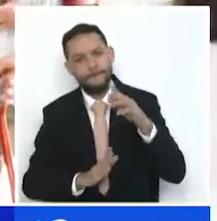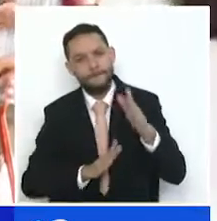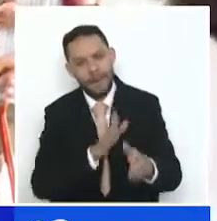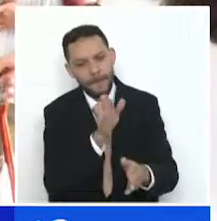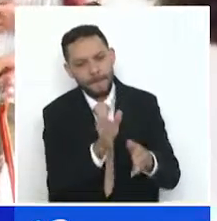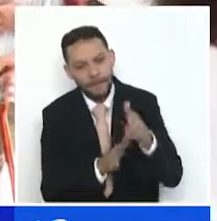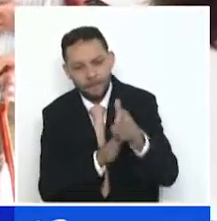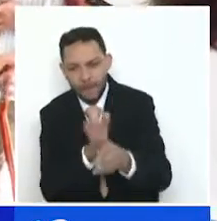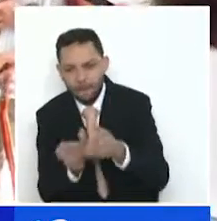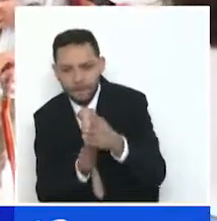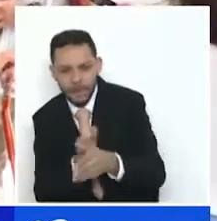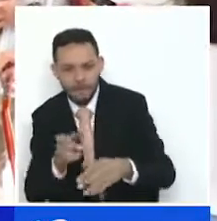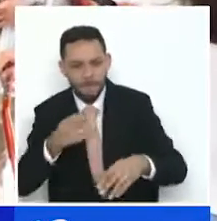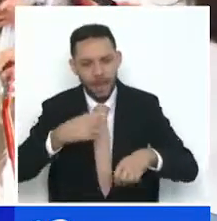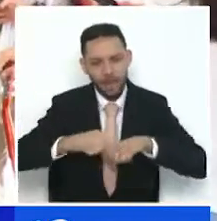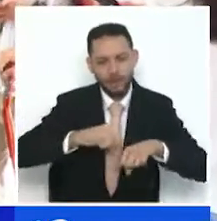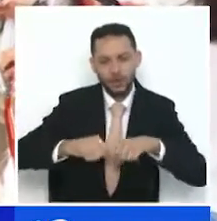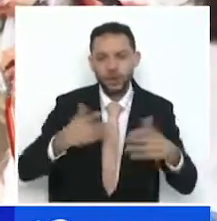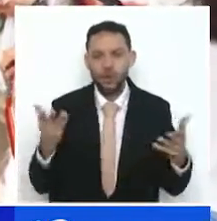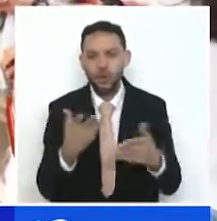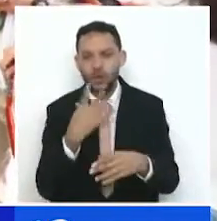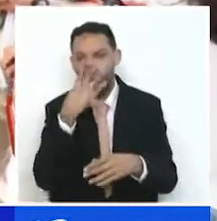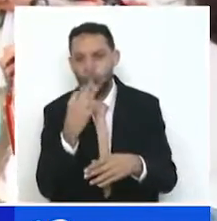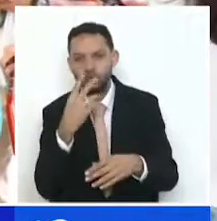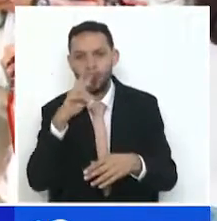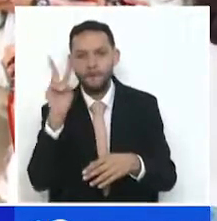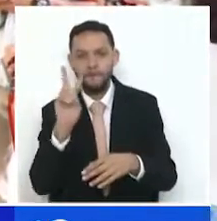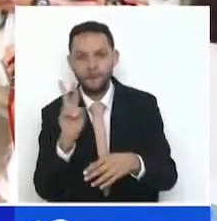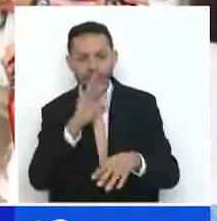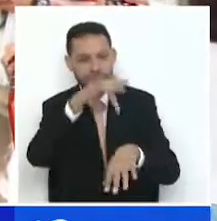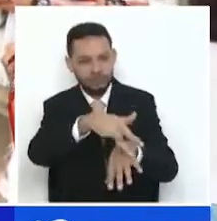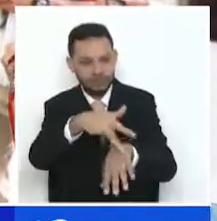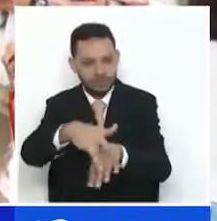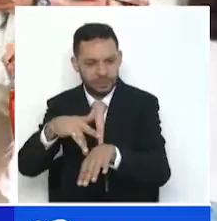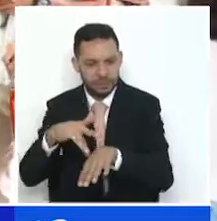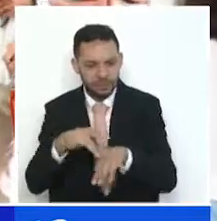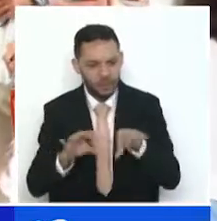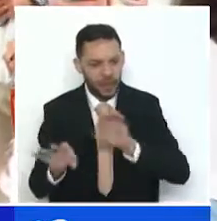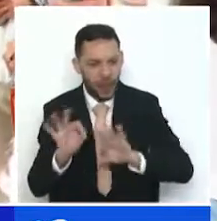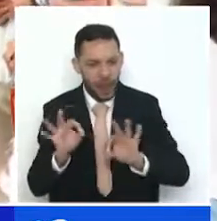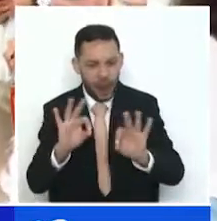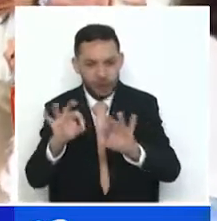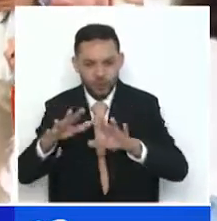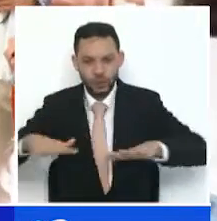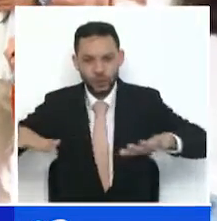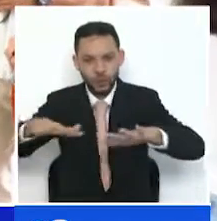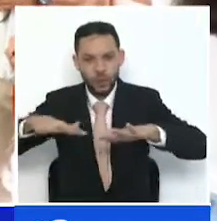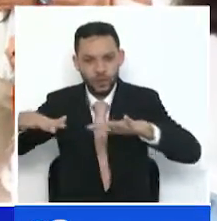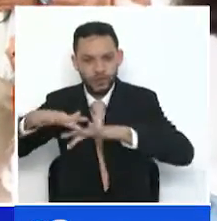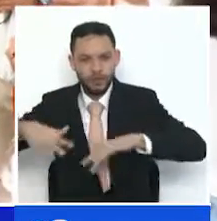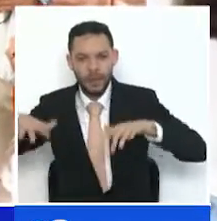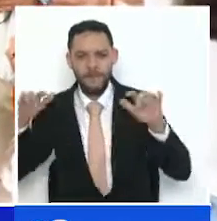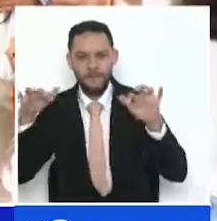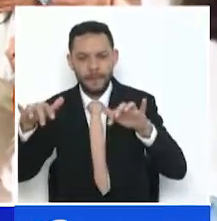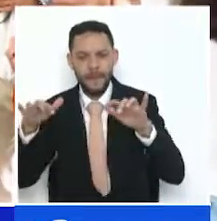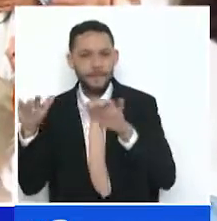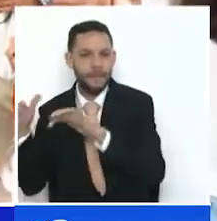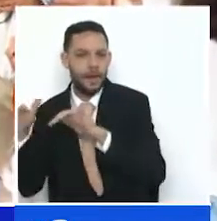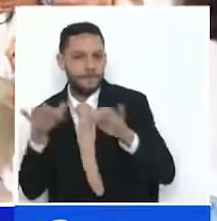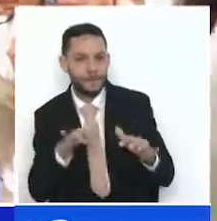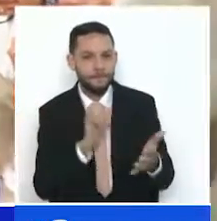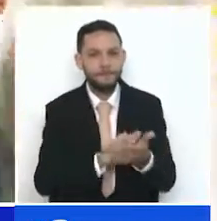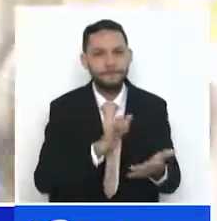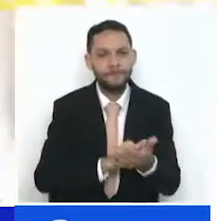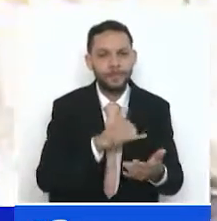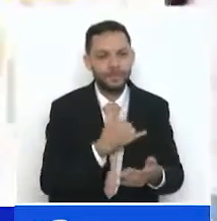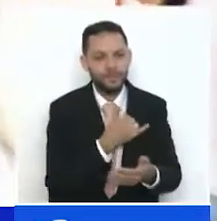en distintos paraderos del Megabús o en distintas estaciones y lugares de la ciudad. A la vez vamos a estar abriendo los